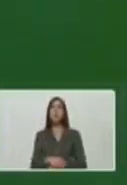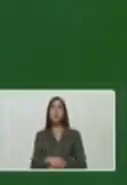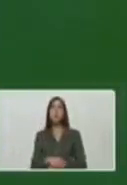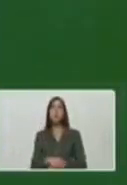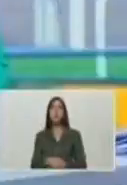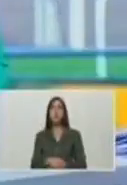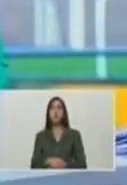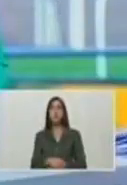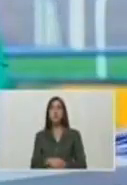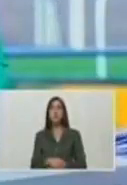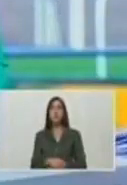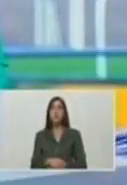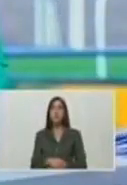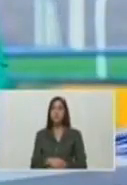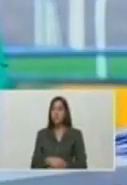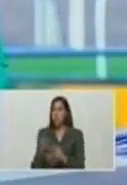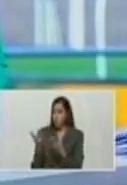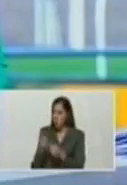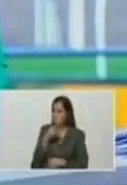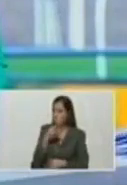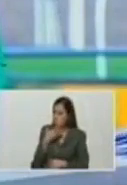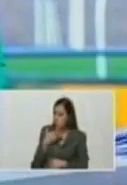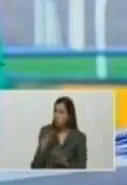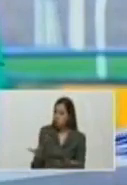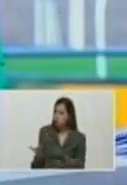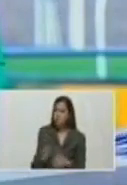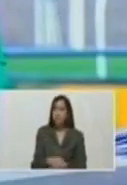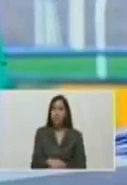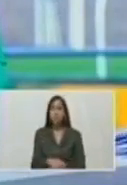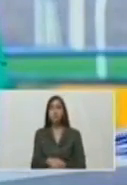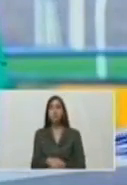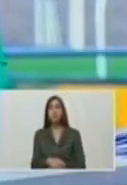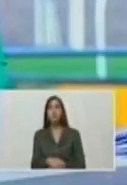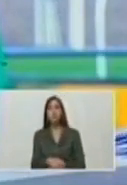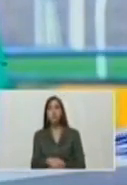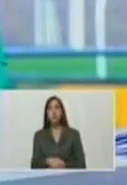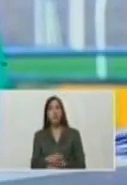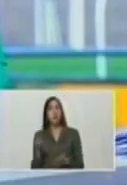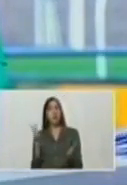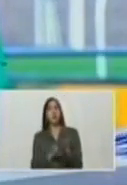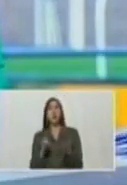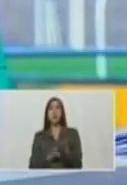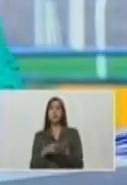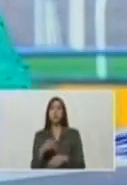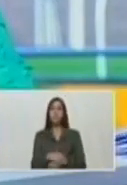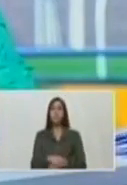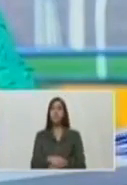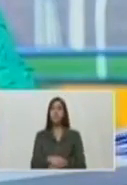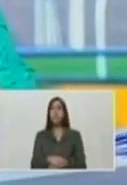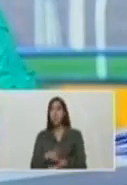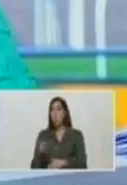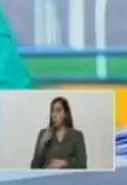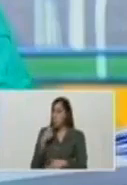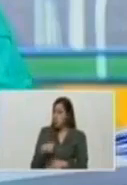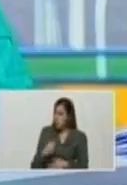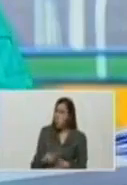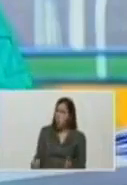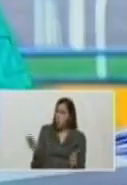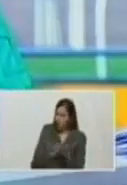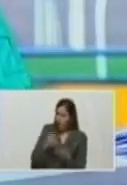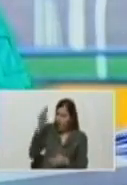Está hablando muy bonito, Yeris, de verdad. Tú dices que quisieras volver a